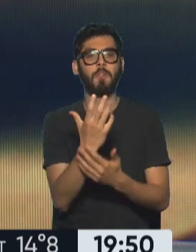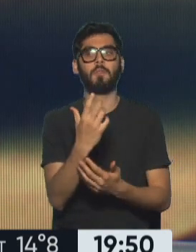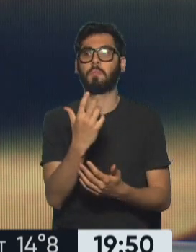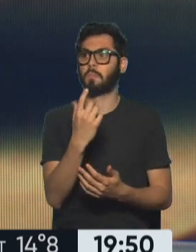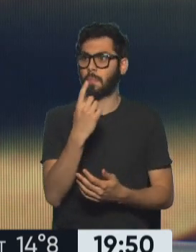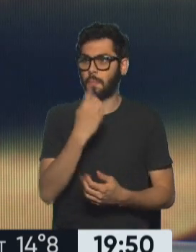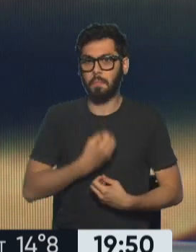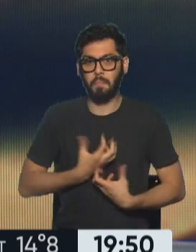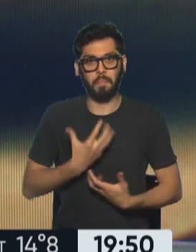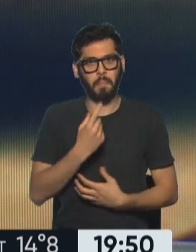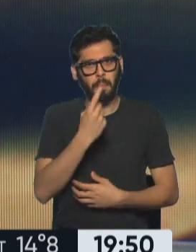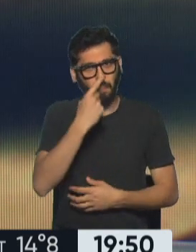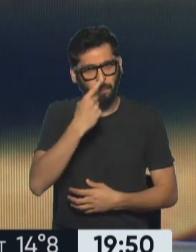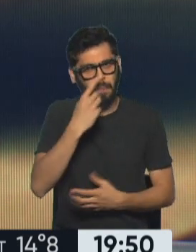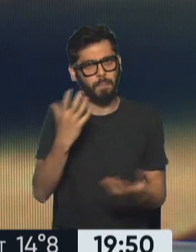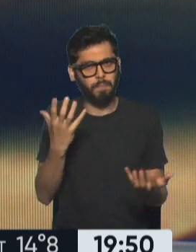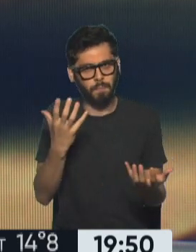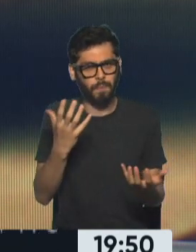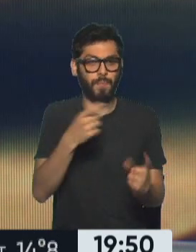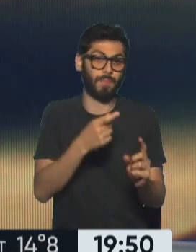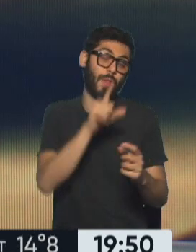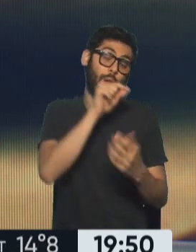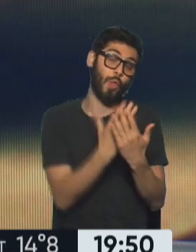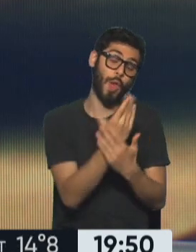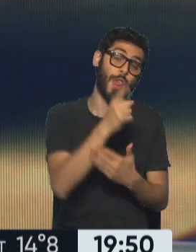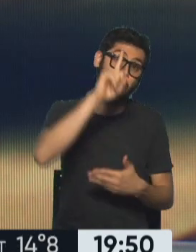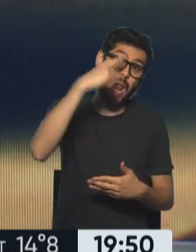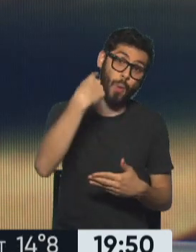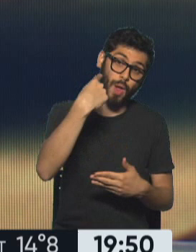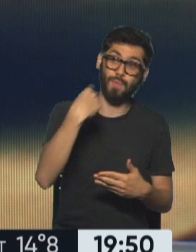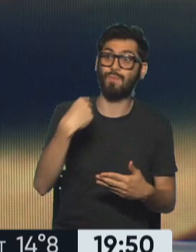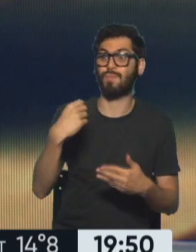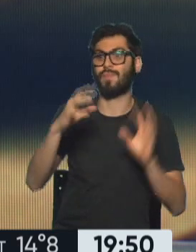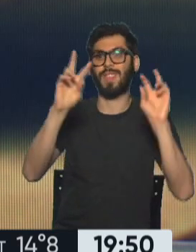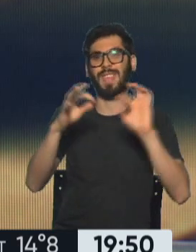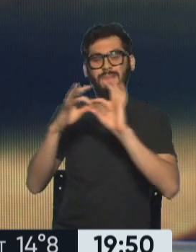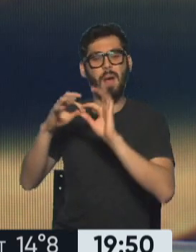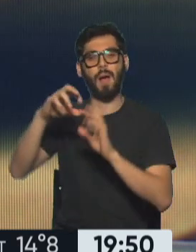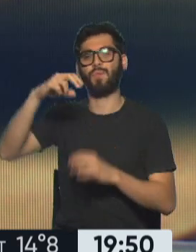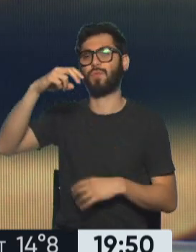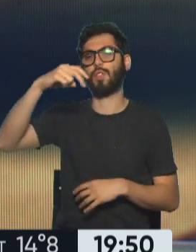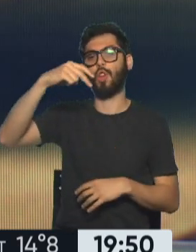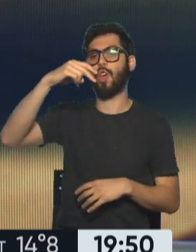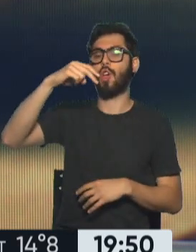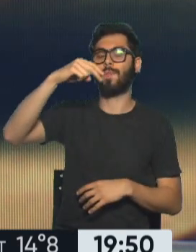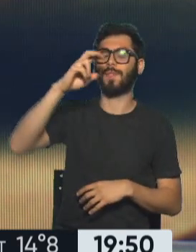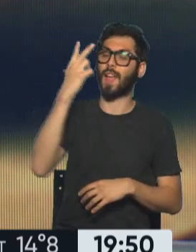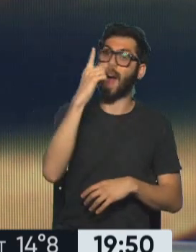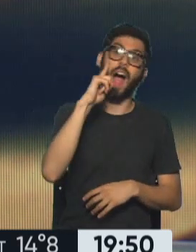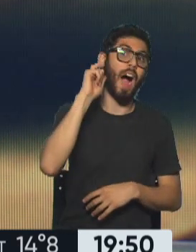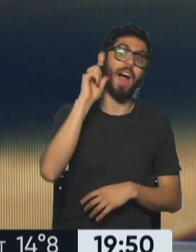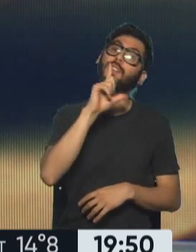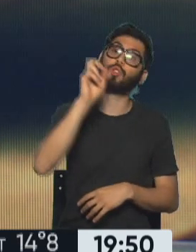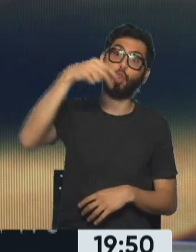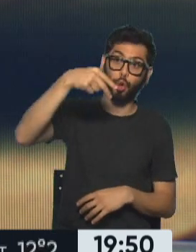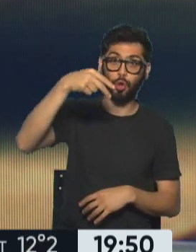ese tuit de Alberto Fernández a propósito de la salida de Elena Hayton de Nolasco de la Corte Suprema y sobre todo la repercusión periodística. Ahora